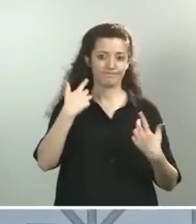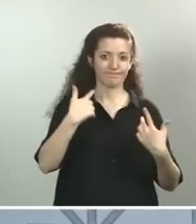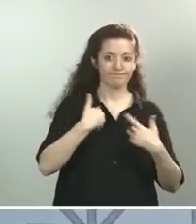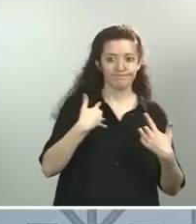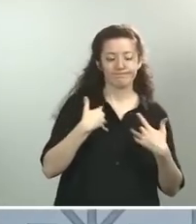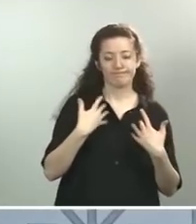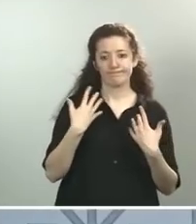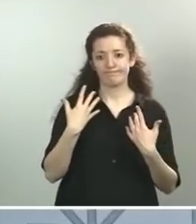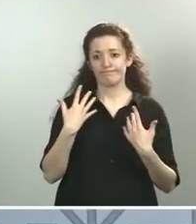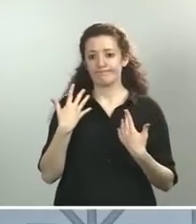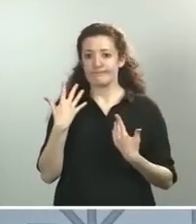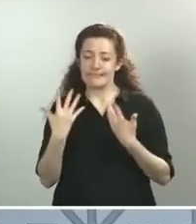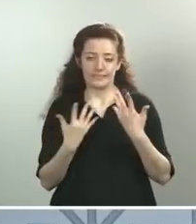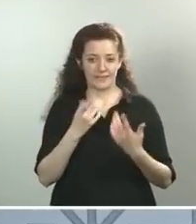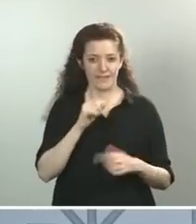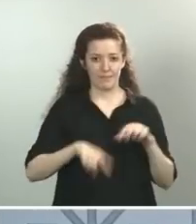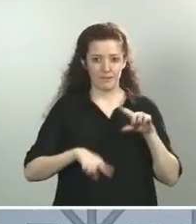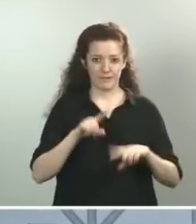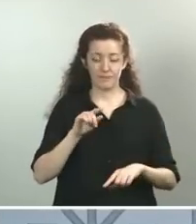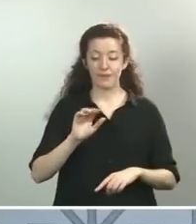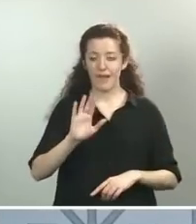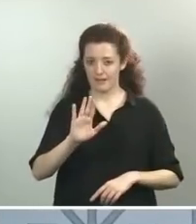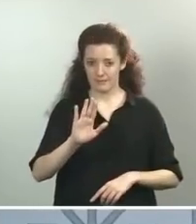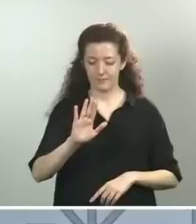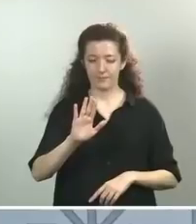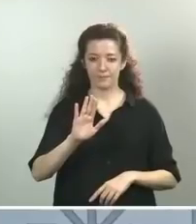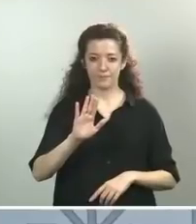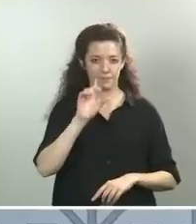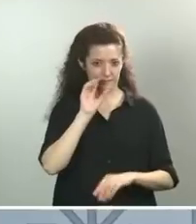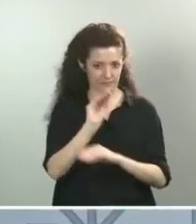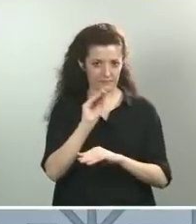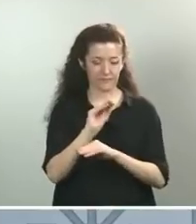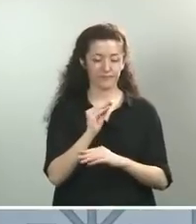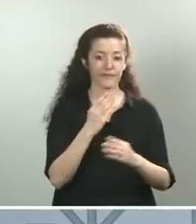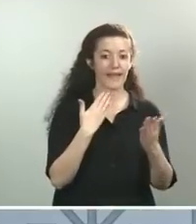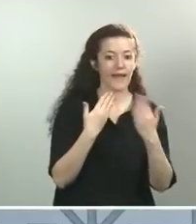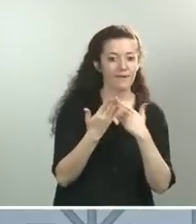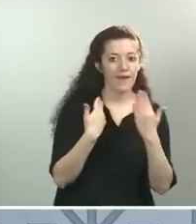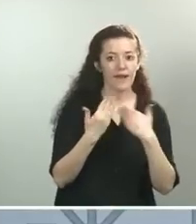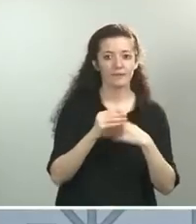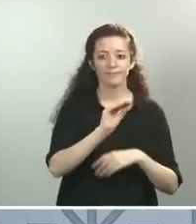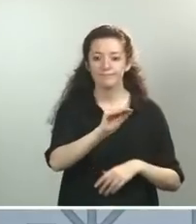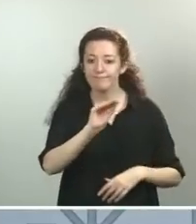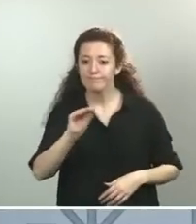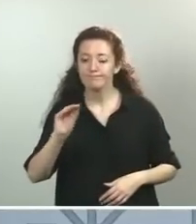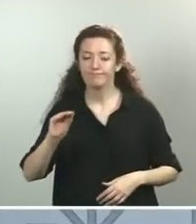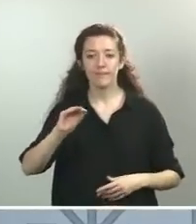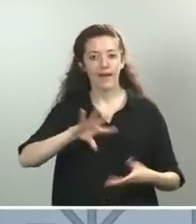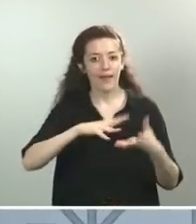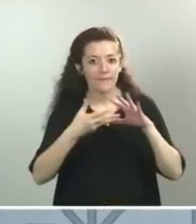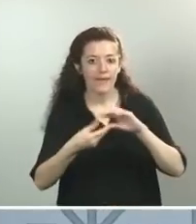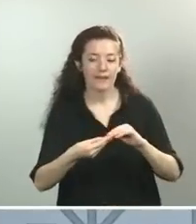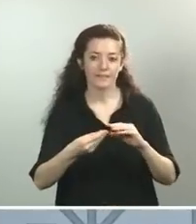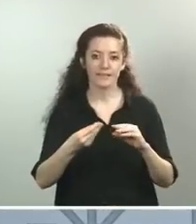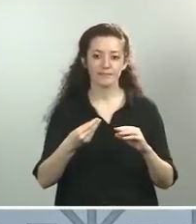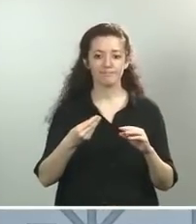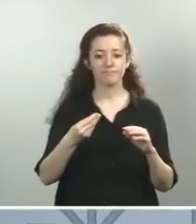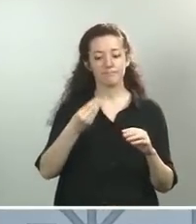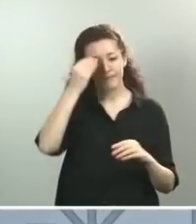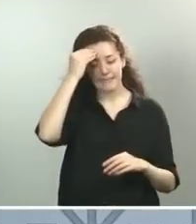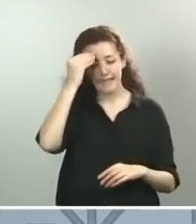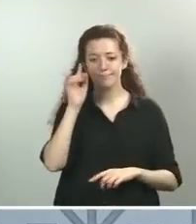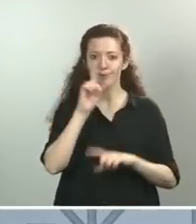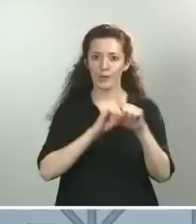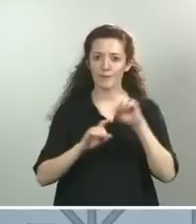hablar, consultar, adaptarse, ser flexible e tener en cuenta os problemas personales de cada uno, non quero dicir